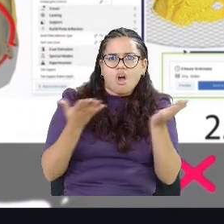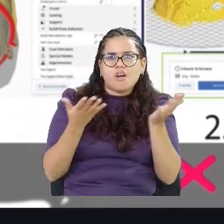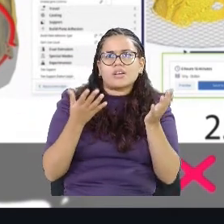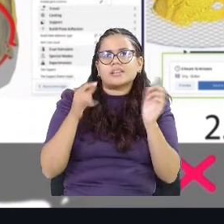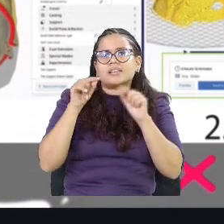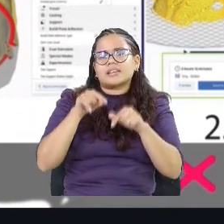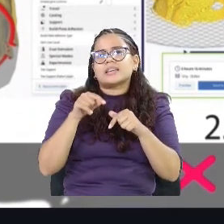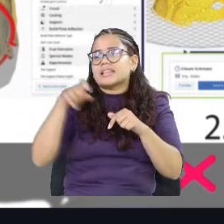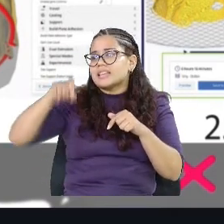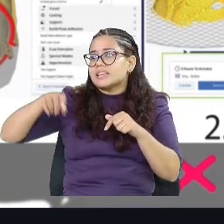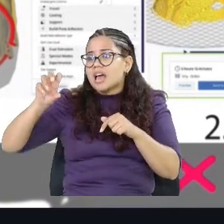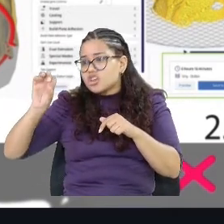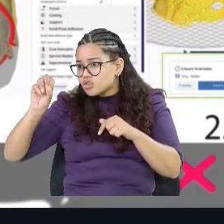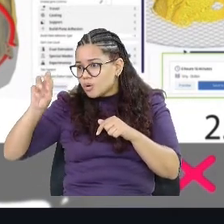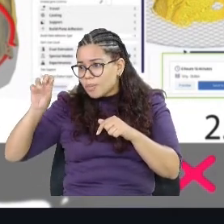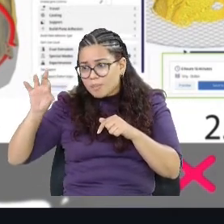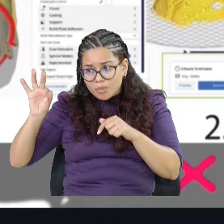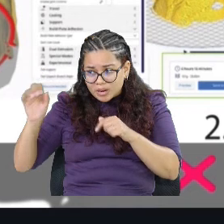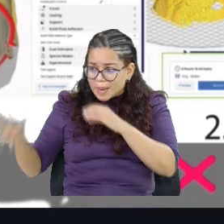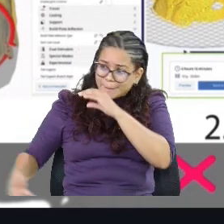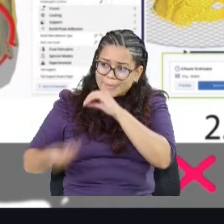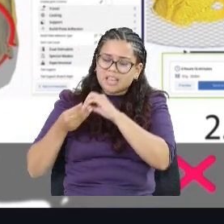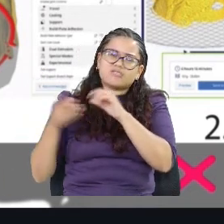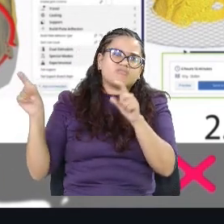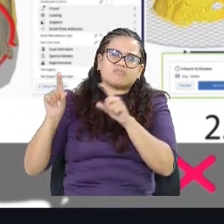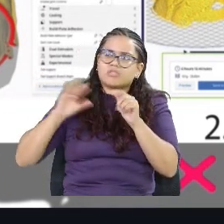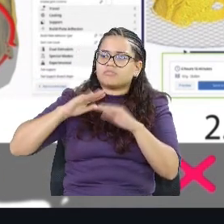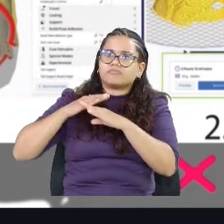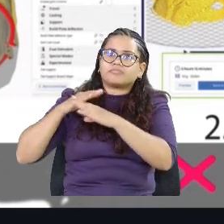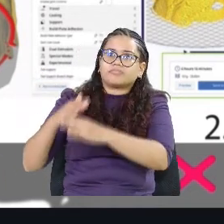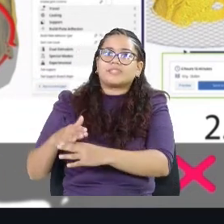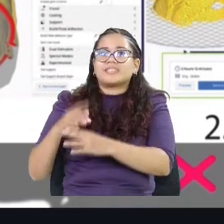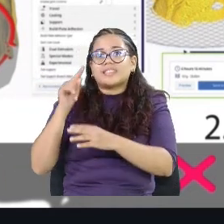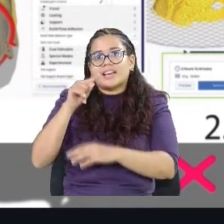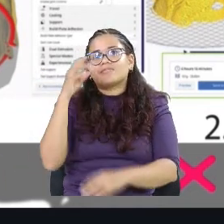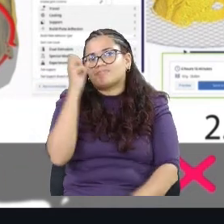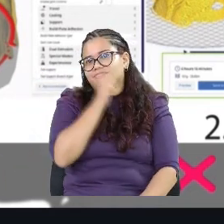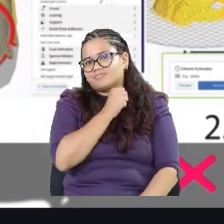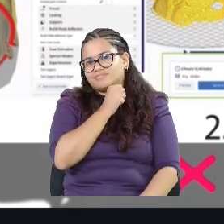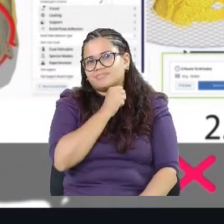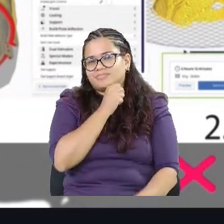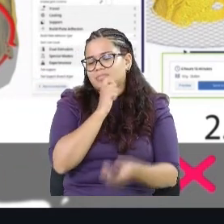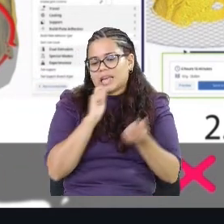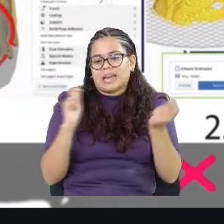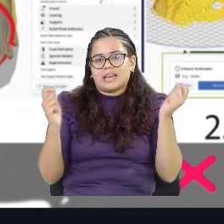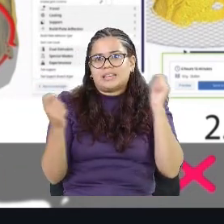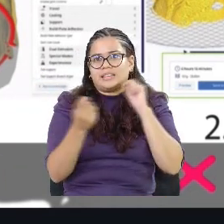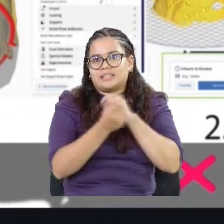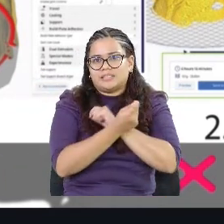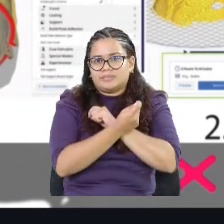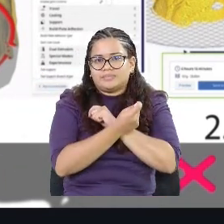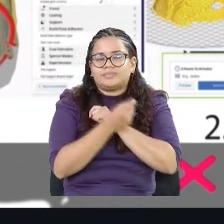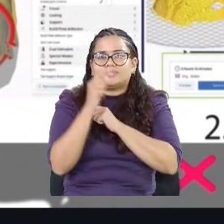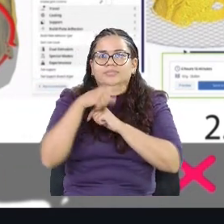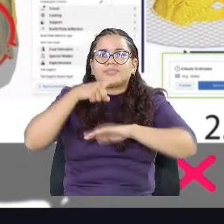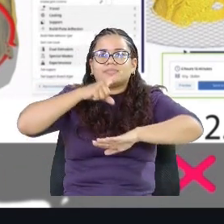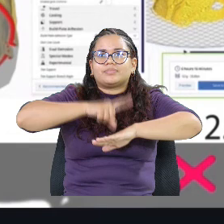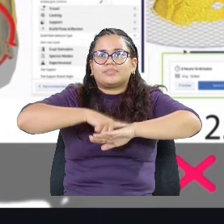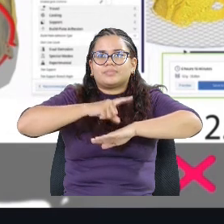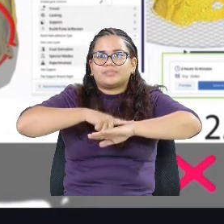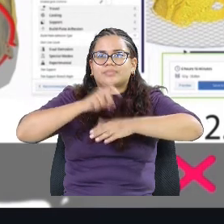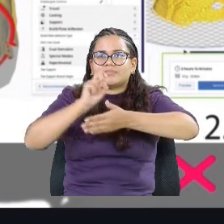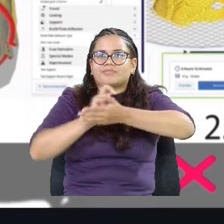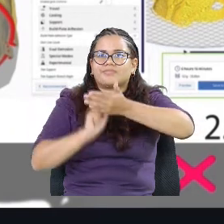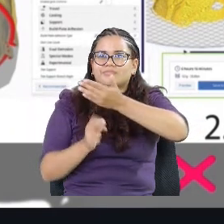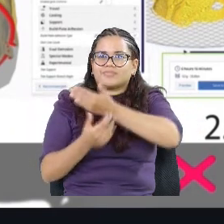de soporte. Aquí baja bastante el soporte y cambia el tiempo de